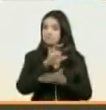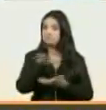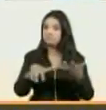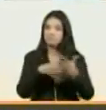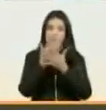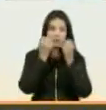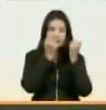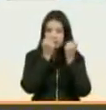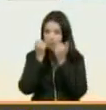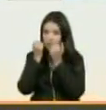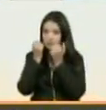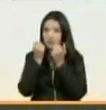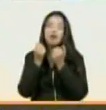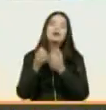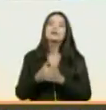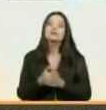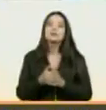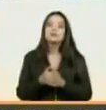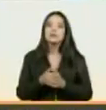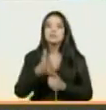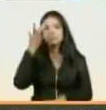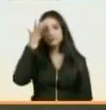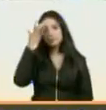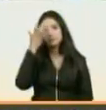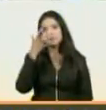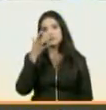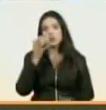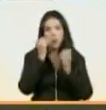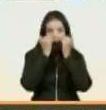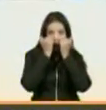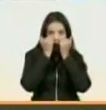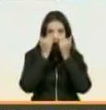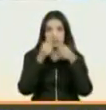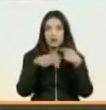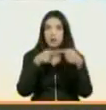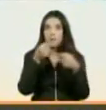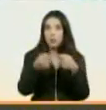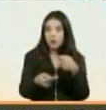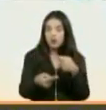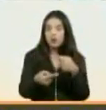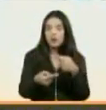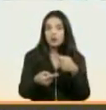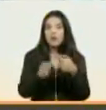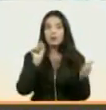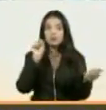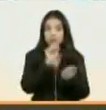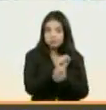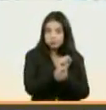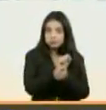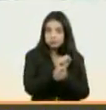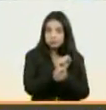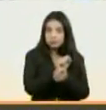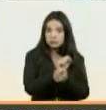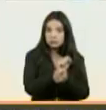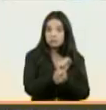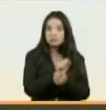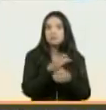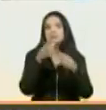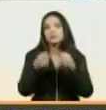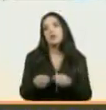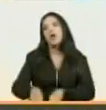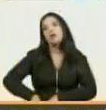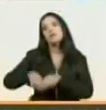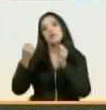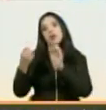terroristas, son infiltrados y colectivos. Luego, cuando son privados de libertad, se les está violando